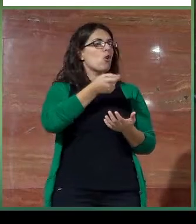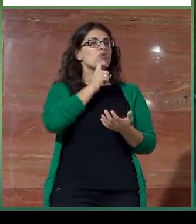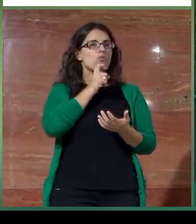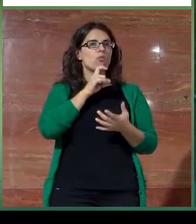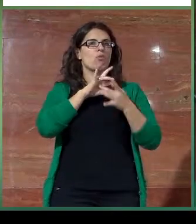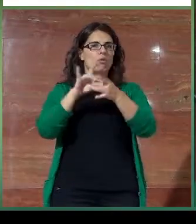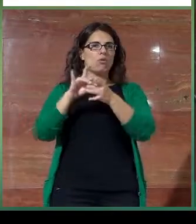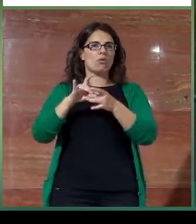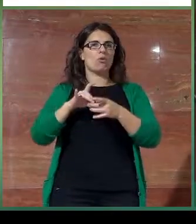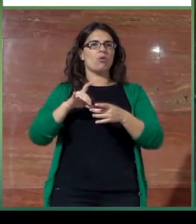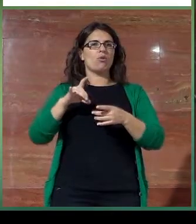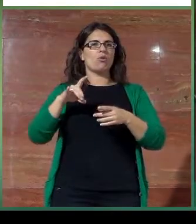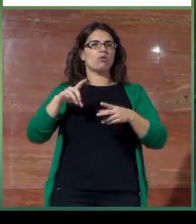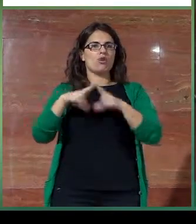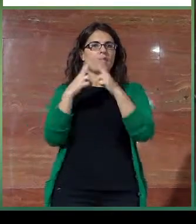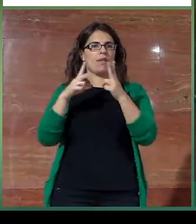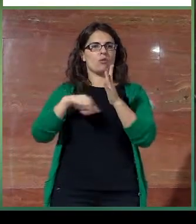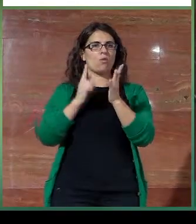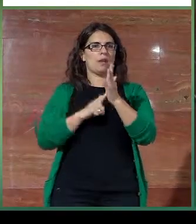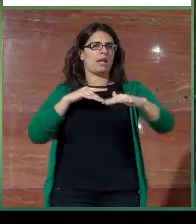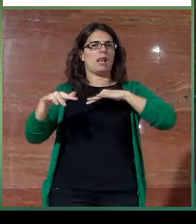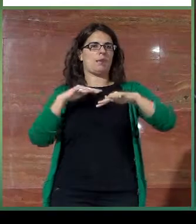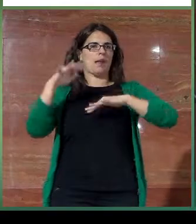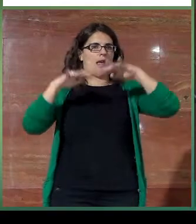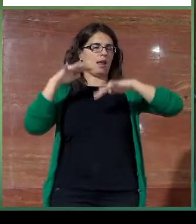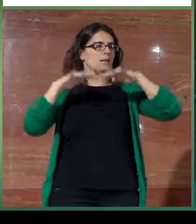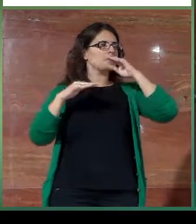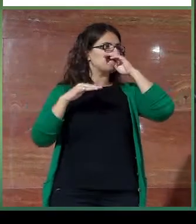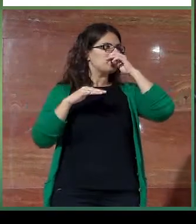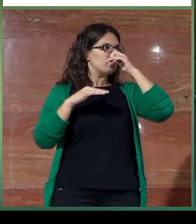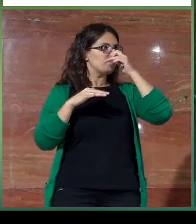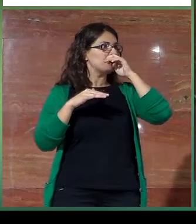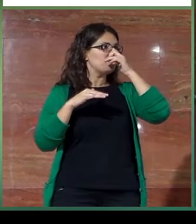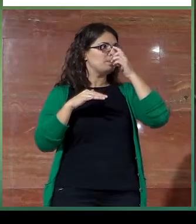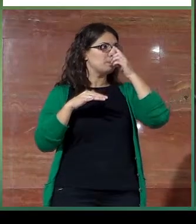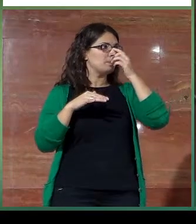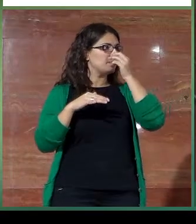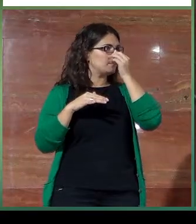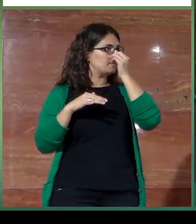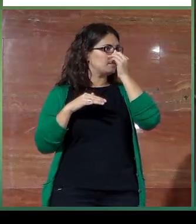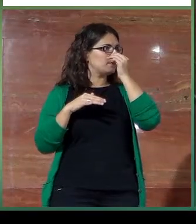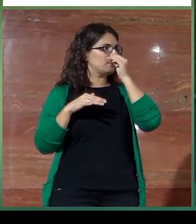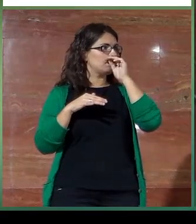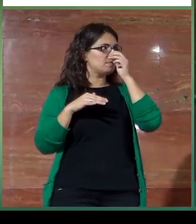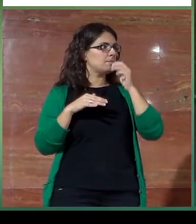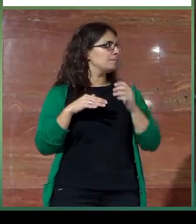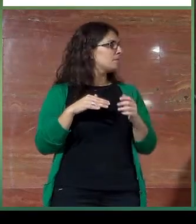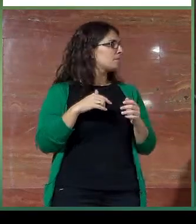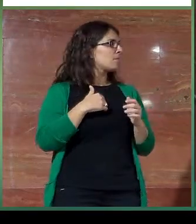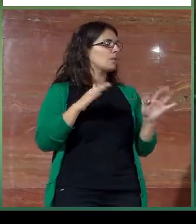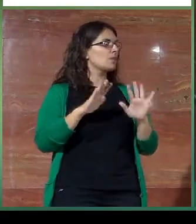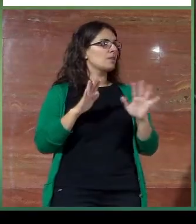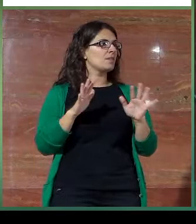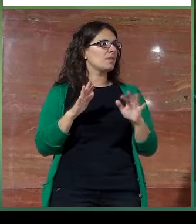conjunto para buscar las soluciones. Yo no sé si tenemos... no va a venir a poner el fin, no va a poner el